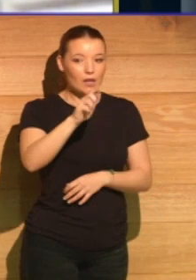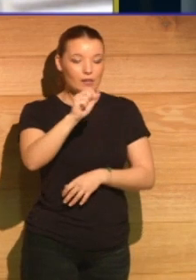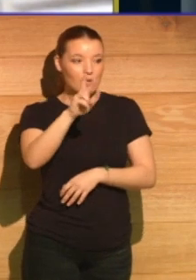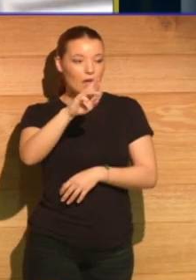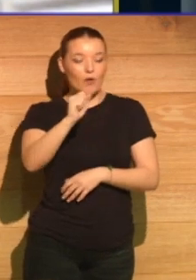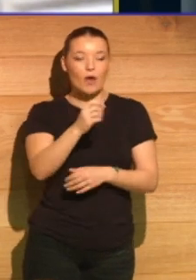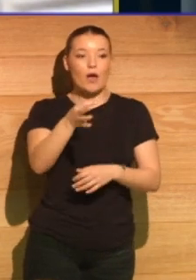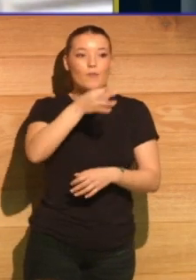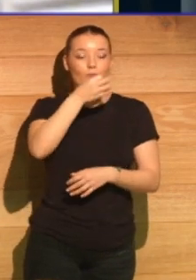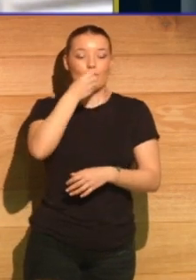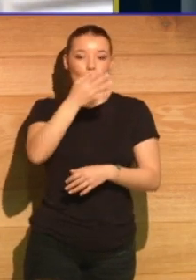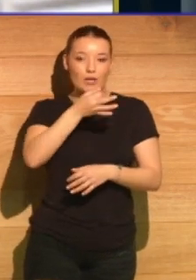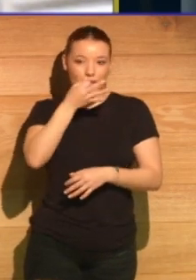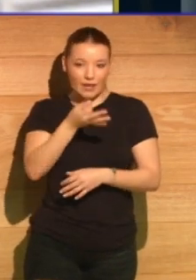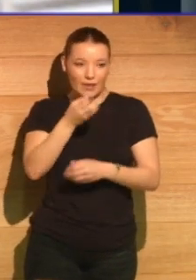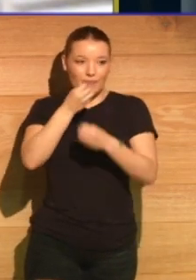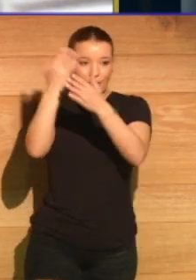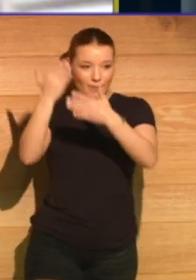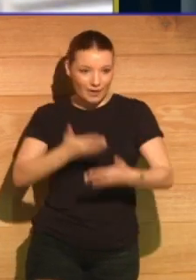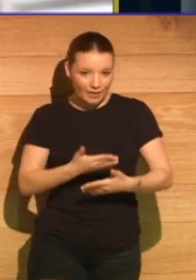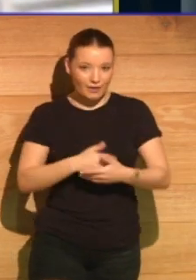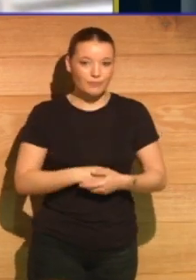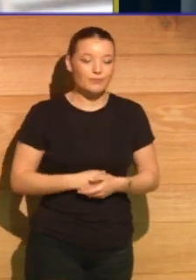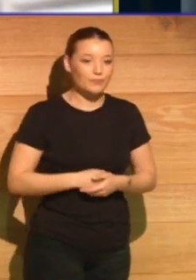buenas tardes y bienvenida.